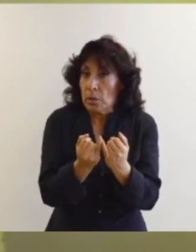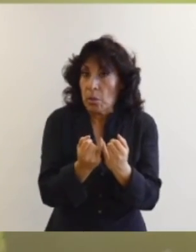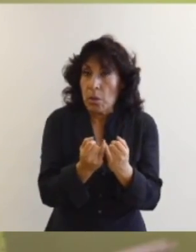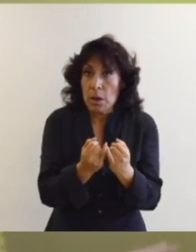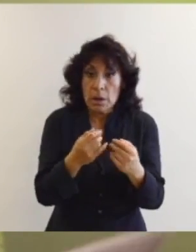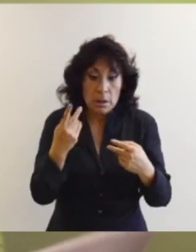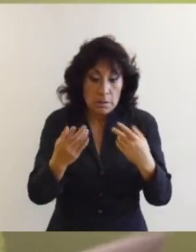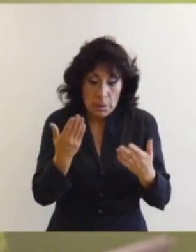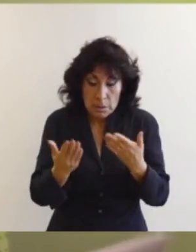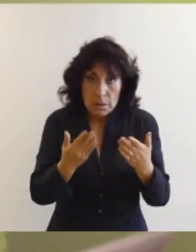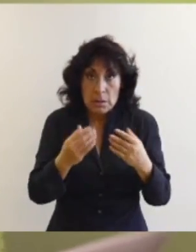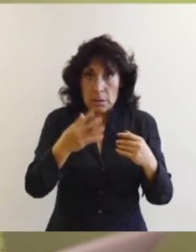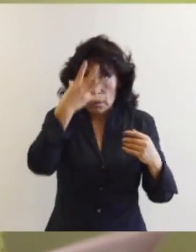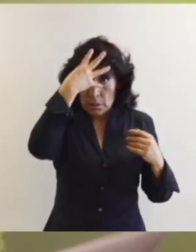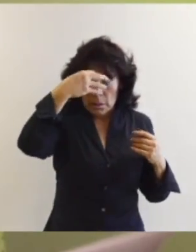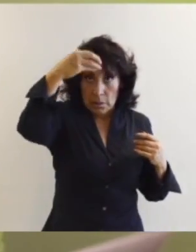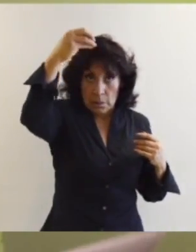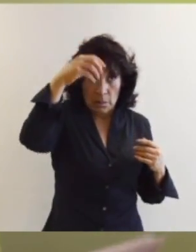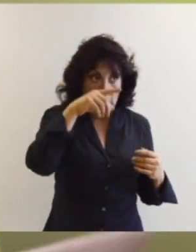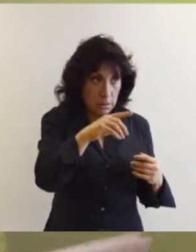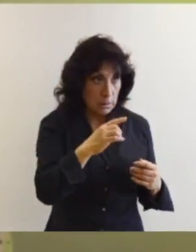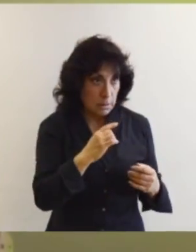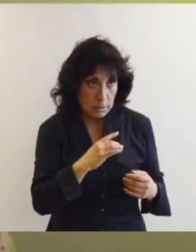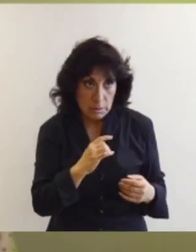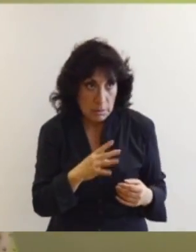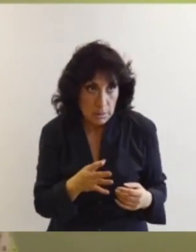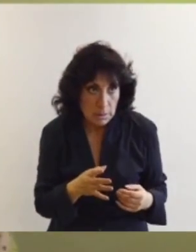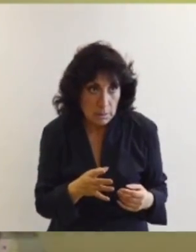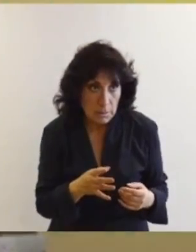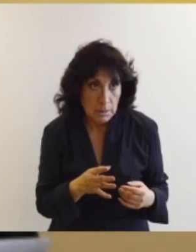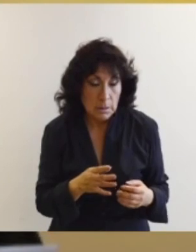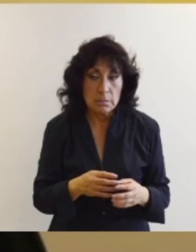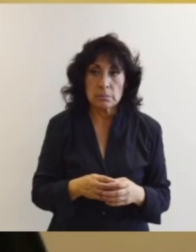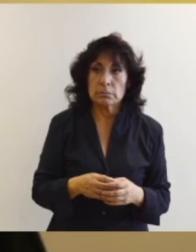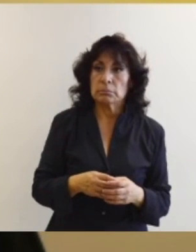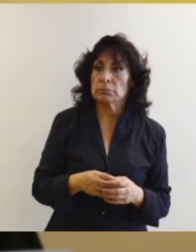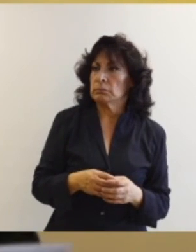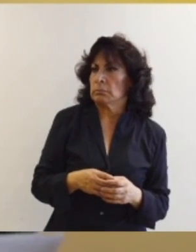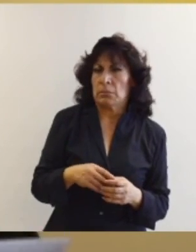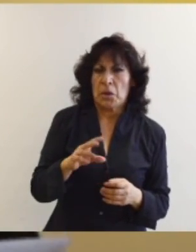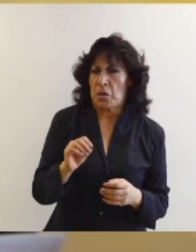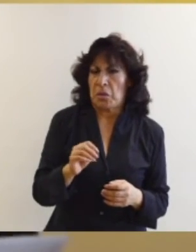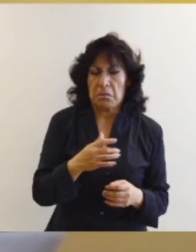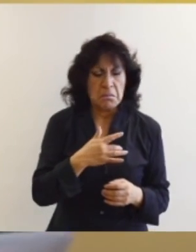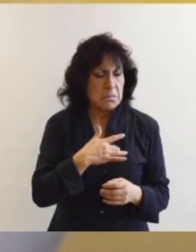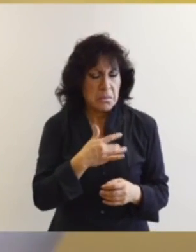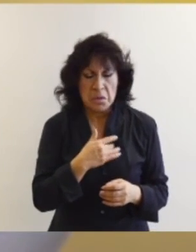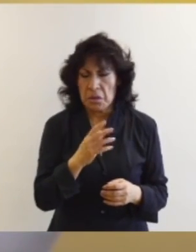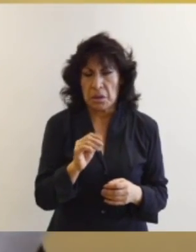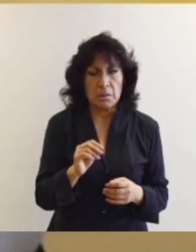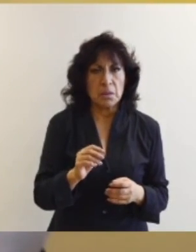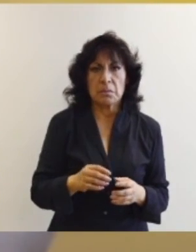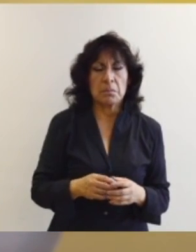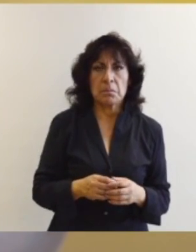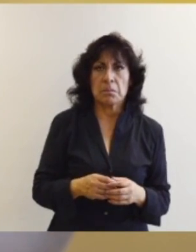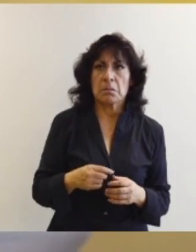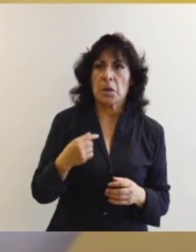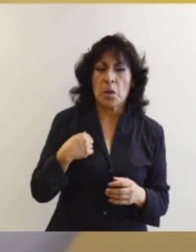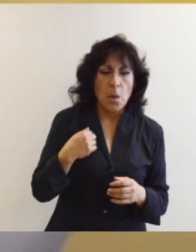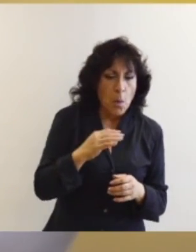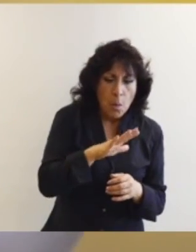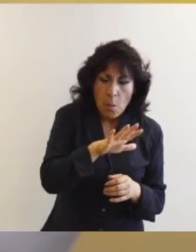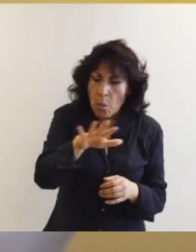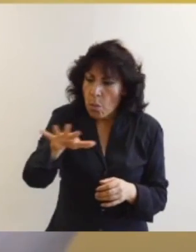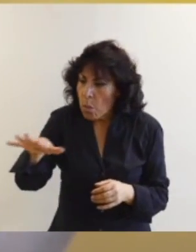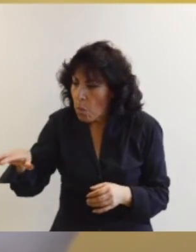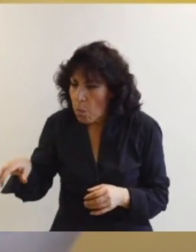han mentido los iconógrafos de su enemigo Cortés? No, no lo temo.